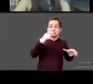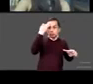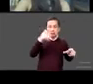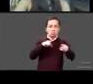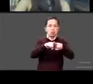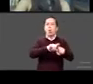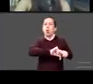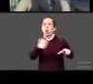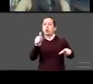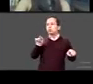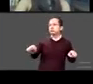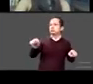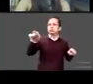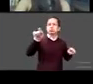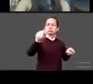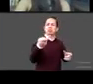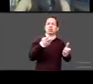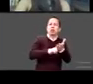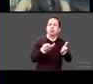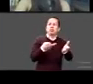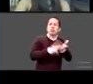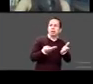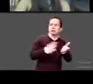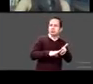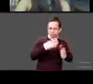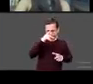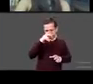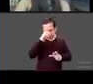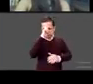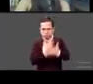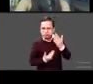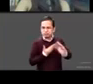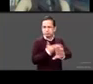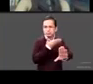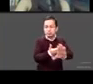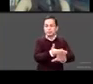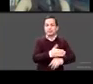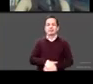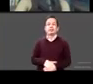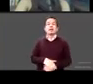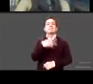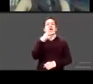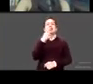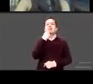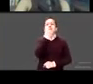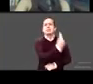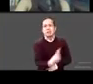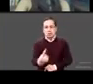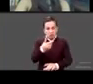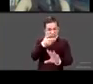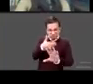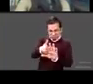un entorno. Pero bueno, uno de los problemas graves que tiene la violencia en contra de la infancia es que sucede